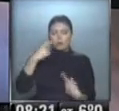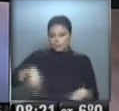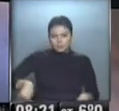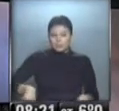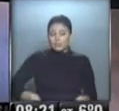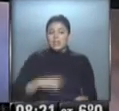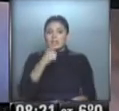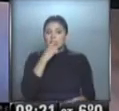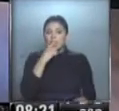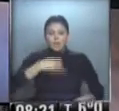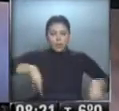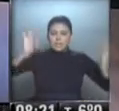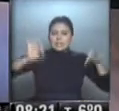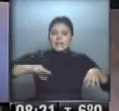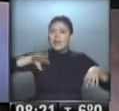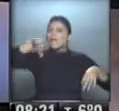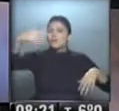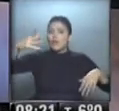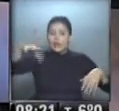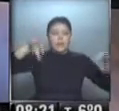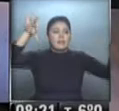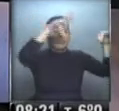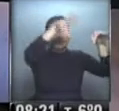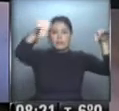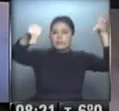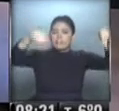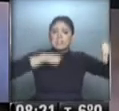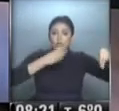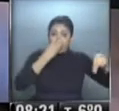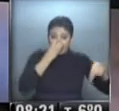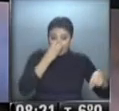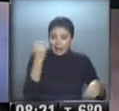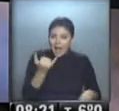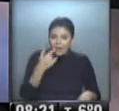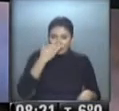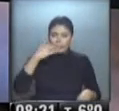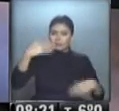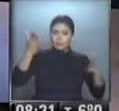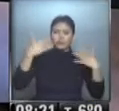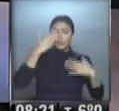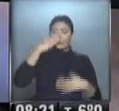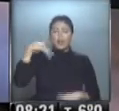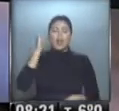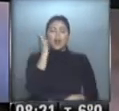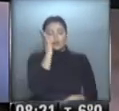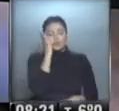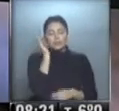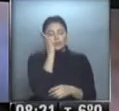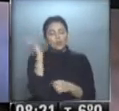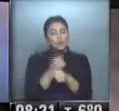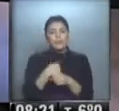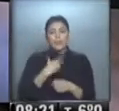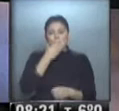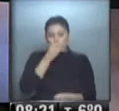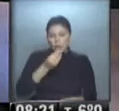cuando cuelgo las sábanas y frazadas afuera si yo soy alérgico y esto se llena de polen a la noche no voy a poder dormir voy a empezar con